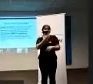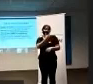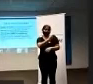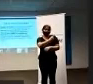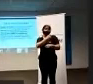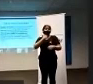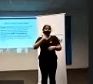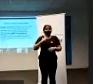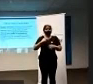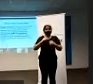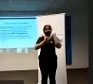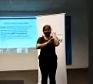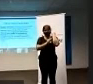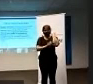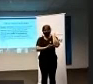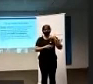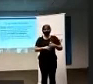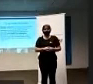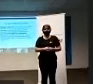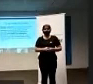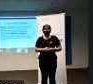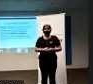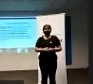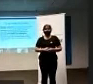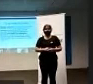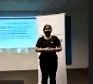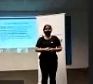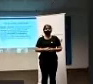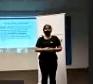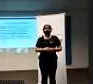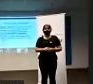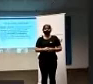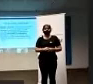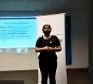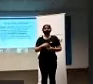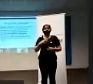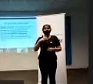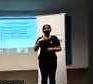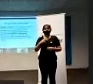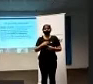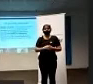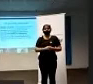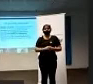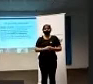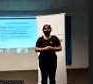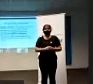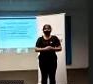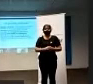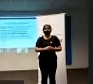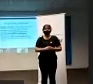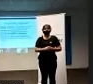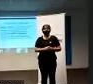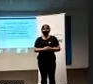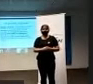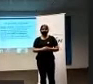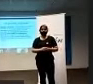que tienen uso crónico de antiagregantes plaquetarios y anticoagulantes orales, los antiagregantes plaquetarios pueden ser utilizados, no